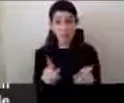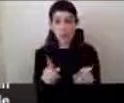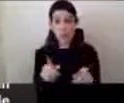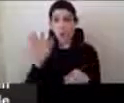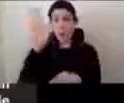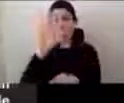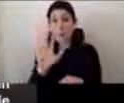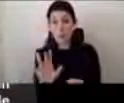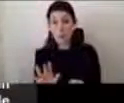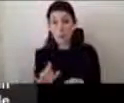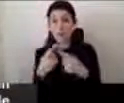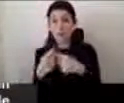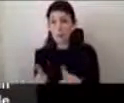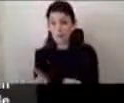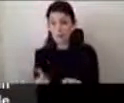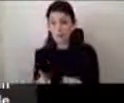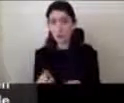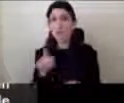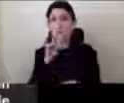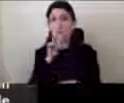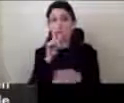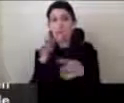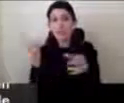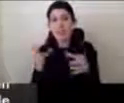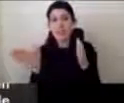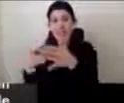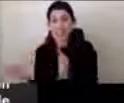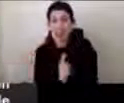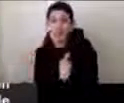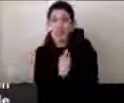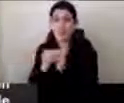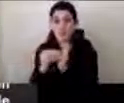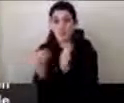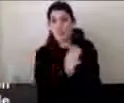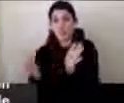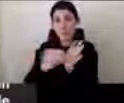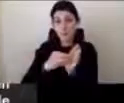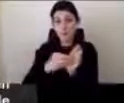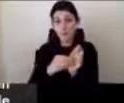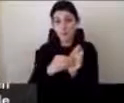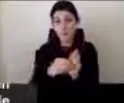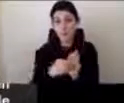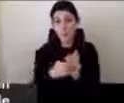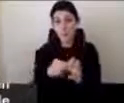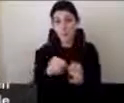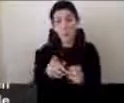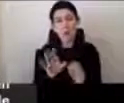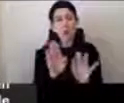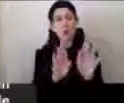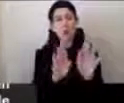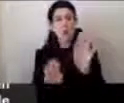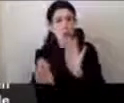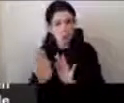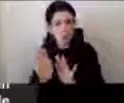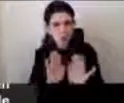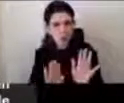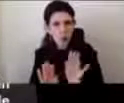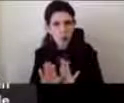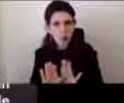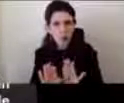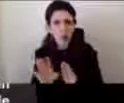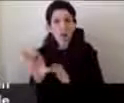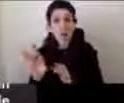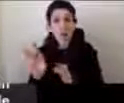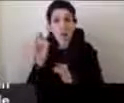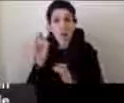y también existen expansiones. Por lo tanto, si quisiera, hay que tener mucho cuidado y precaución para poder elegir la